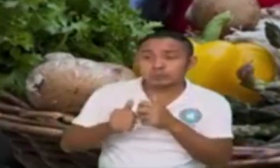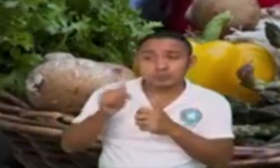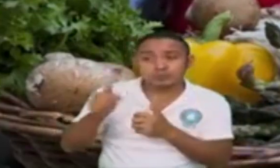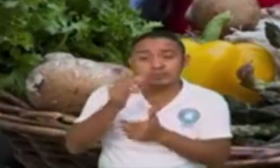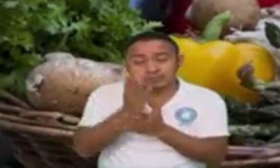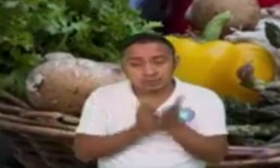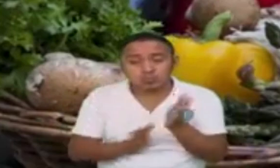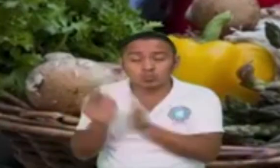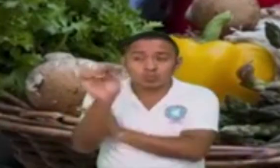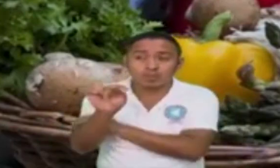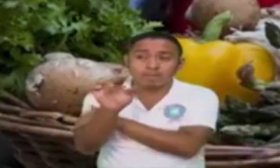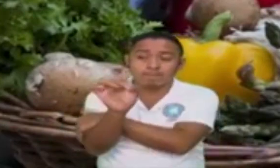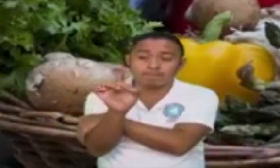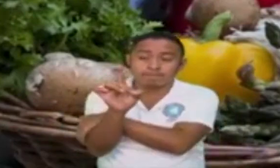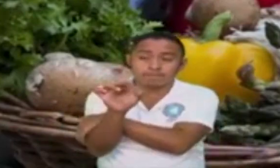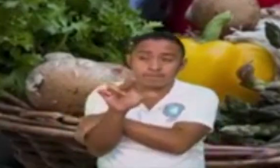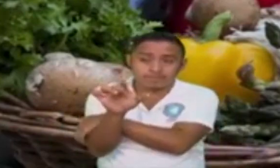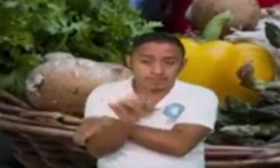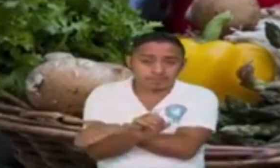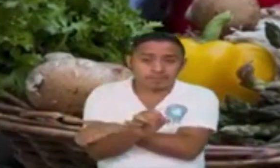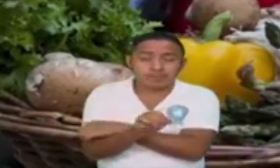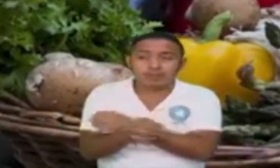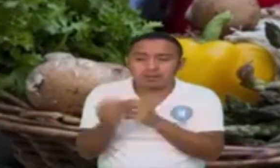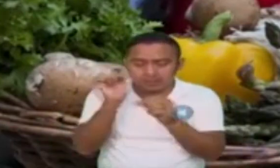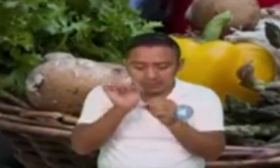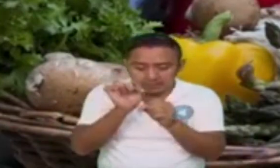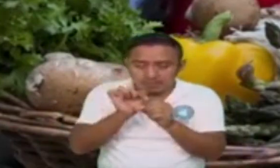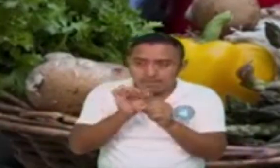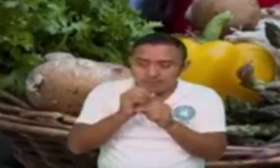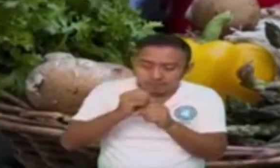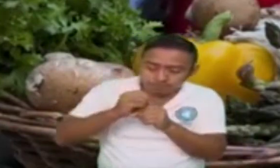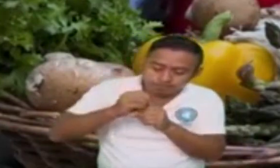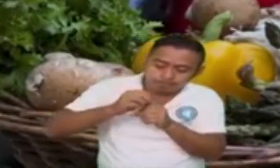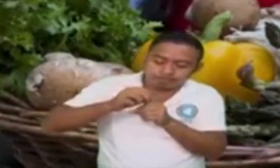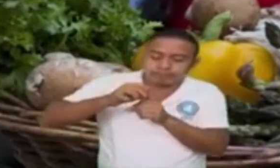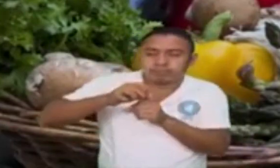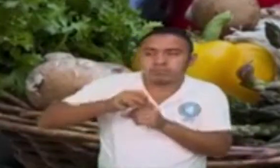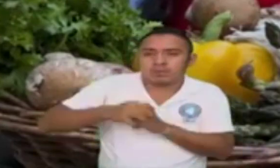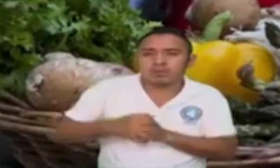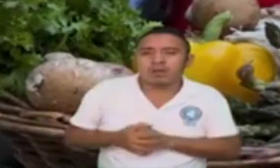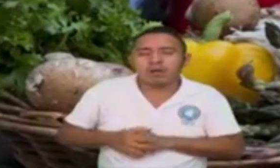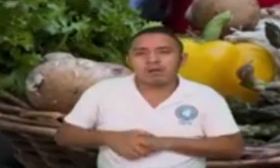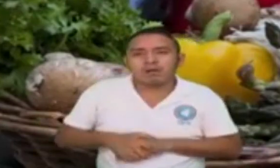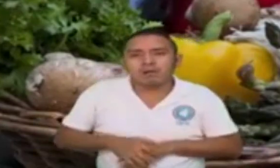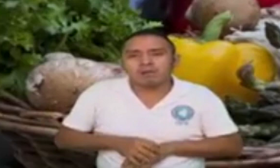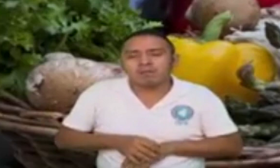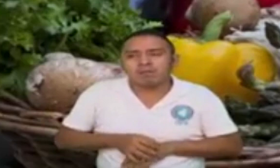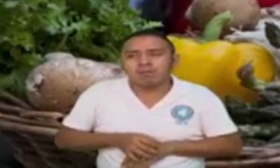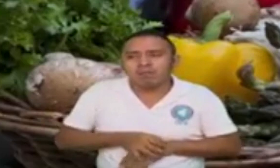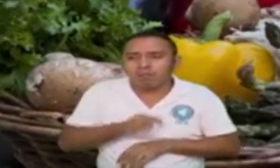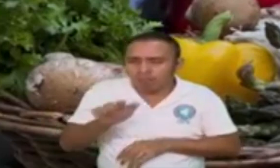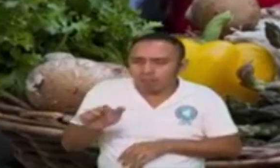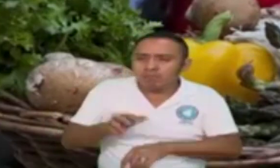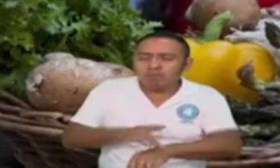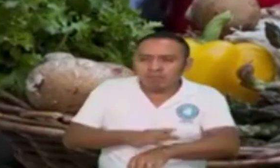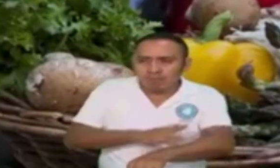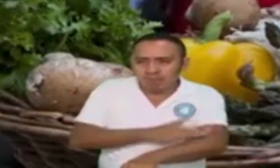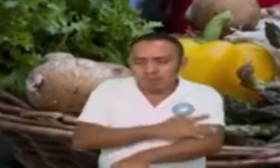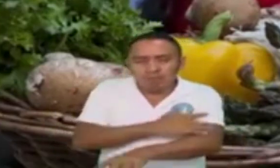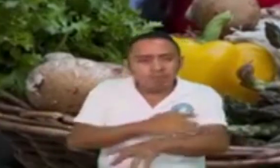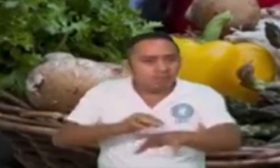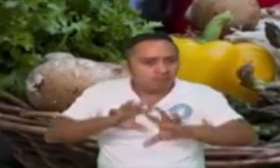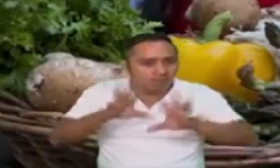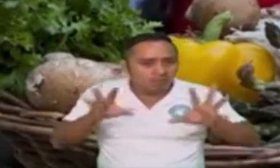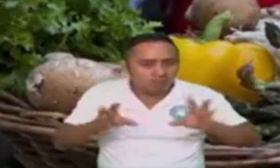nódulos también, pues. En el nódulo, una zona específica de la glándula crece y se siente, pues. No toda la